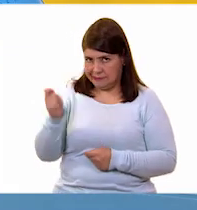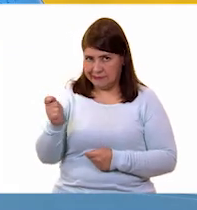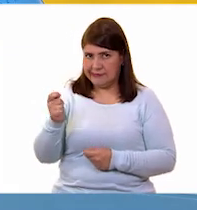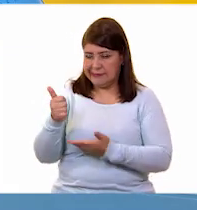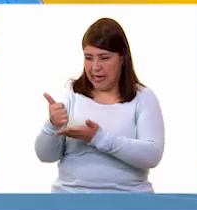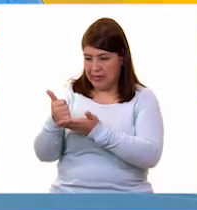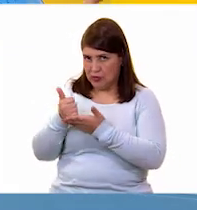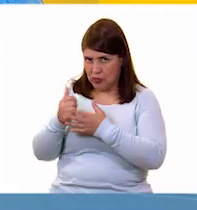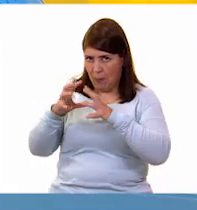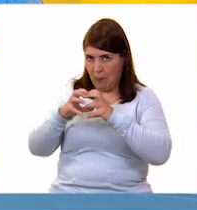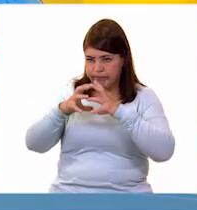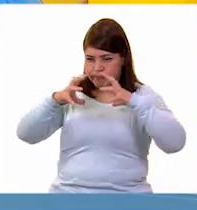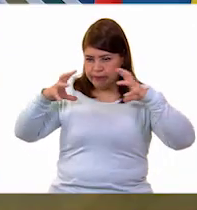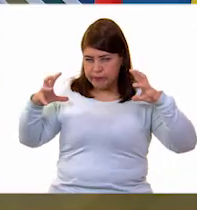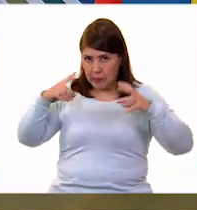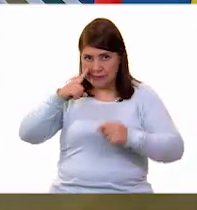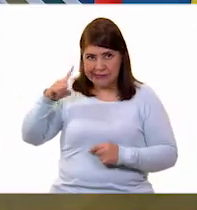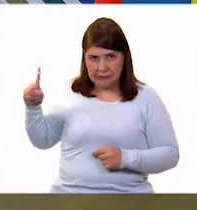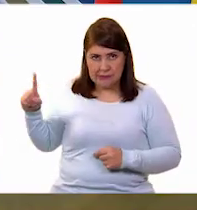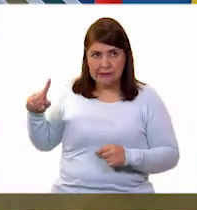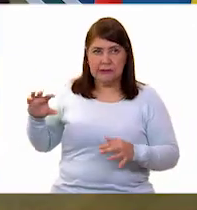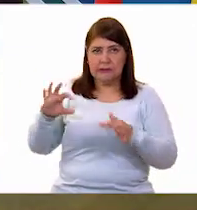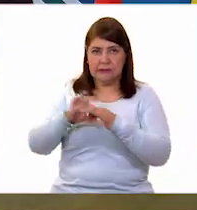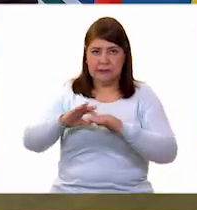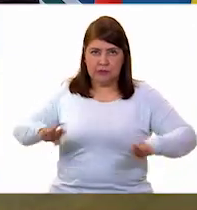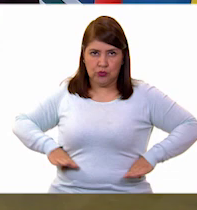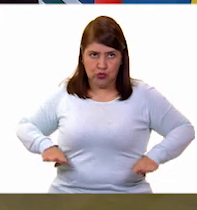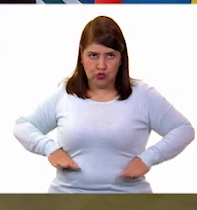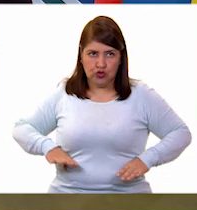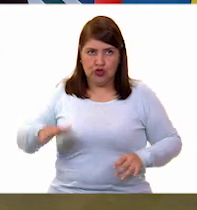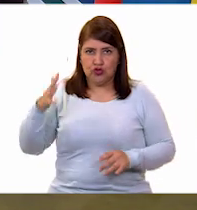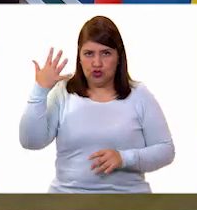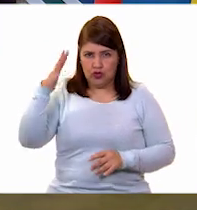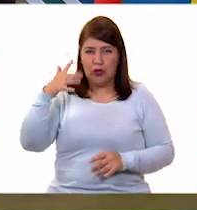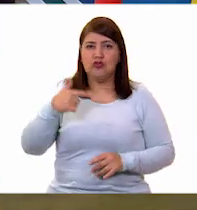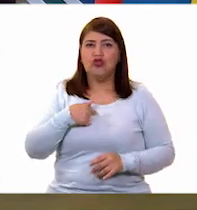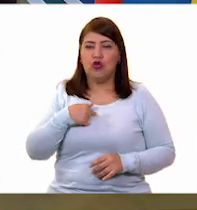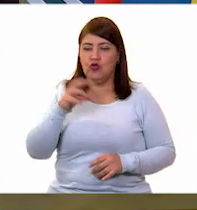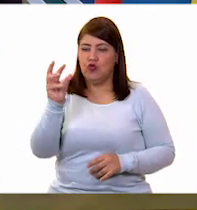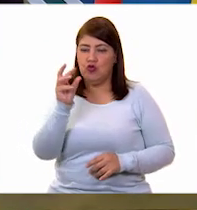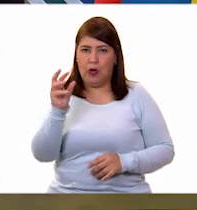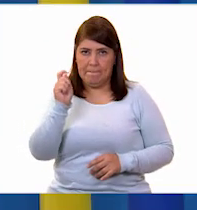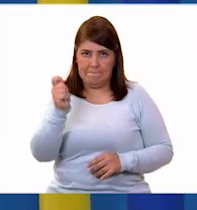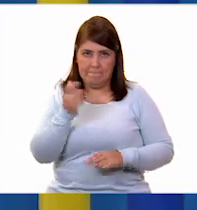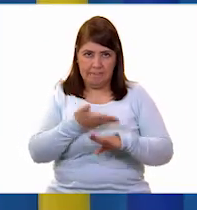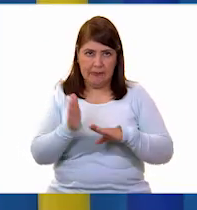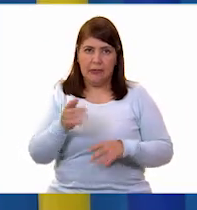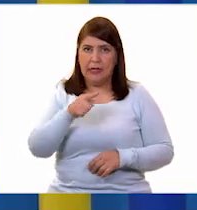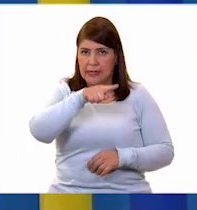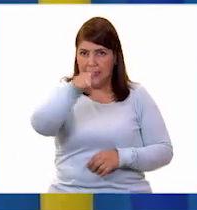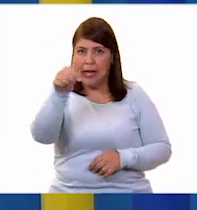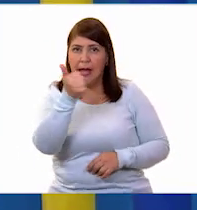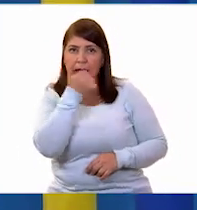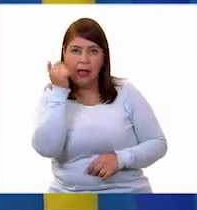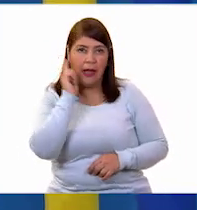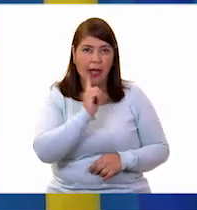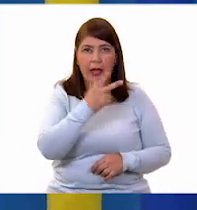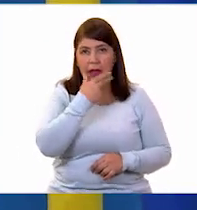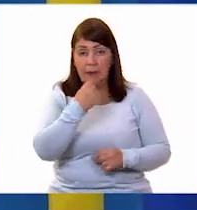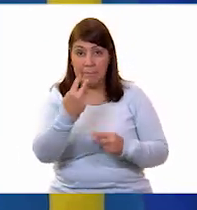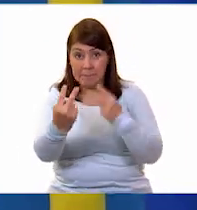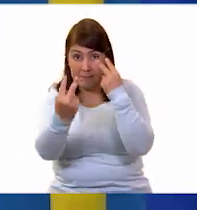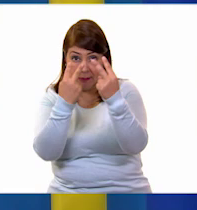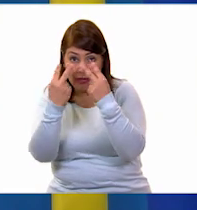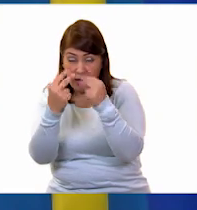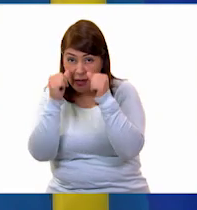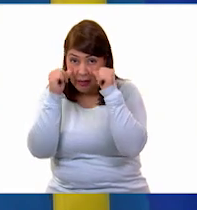este globo? Claro que sí. ¿Qué va a representar eso? Y yo, esta esfera blanca. Uh-huh. Alumnos y alumnas, pongan